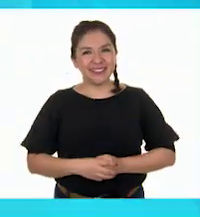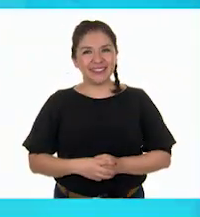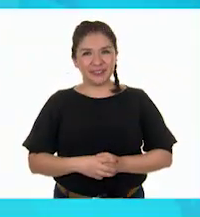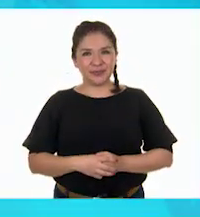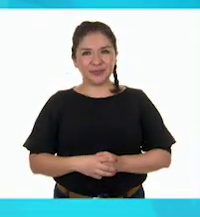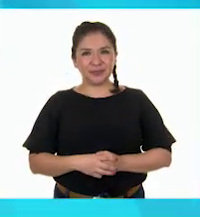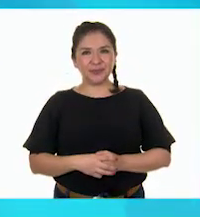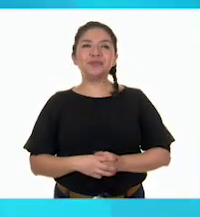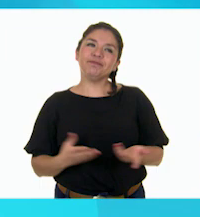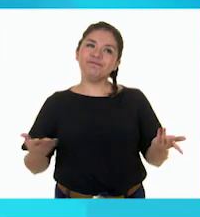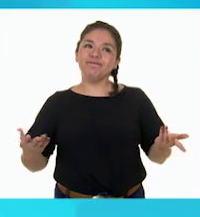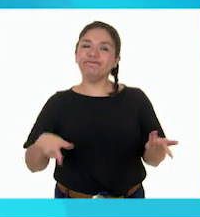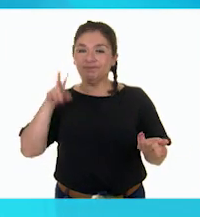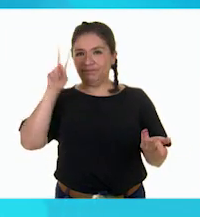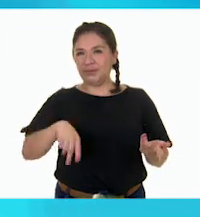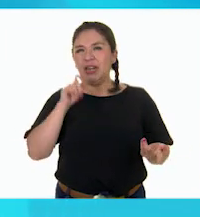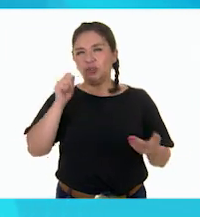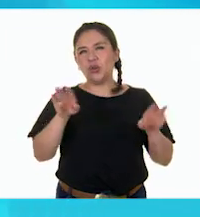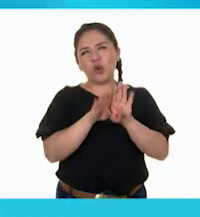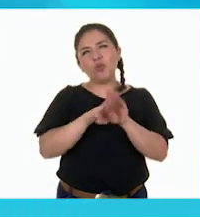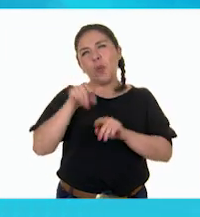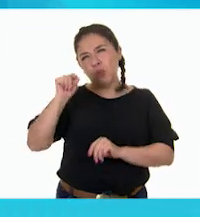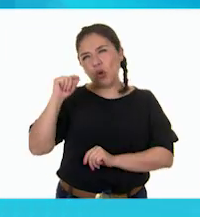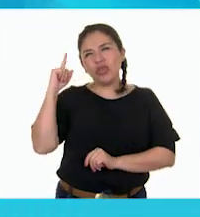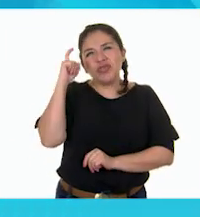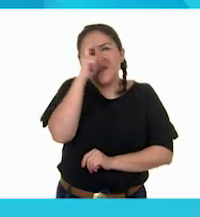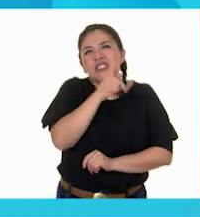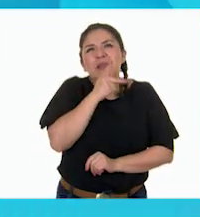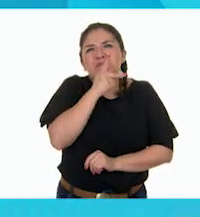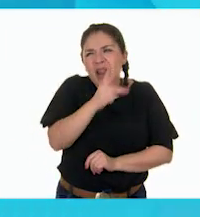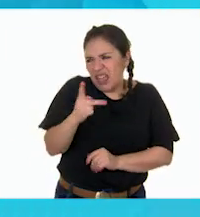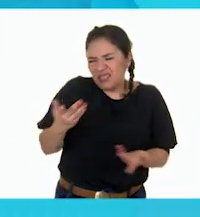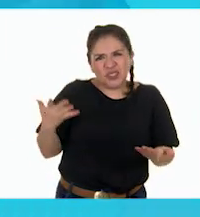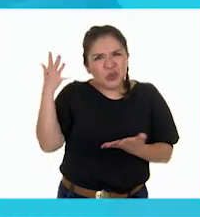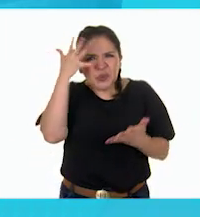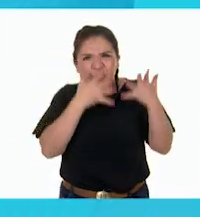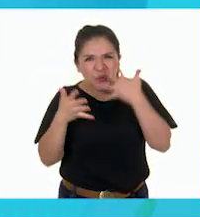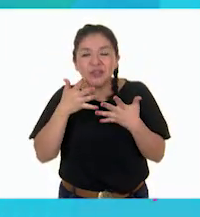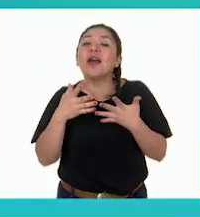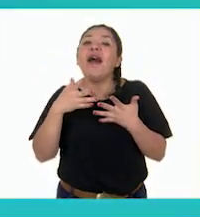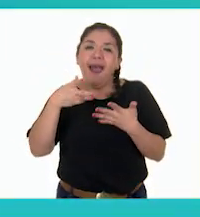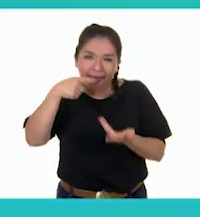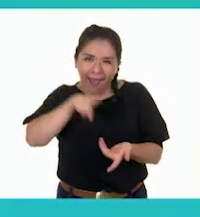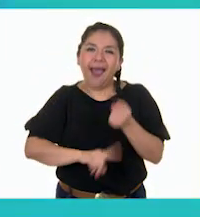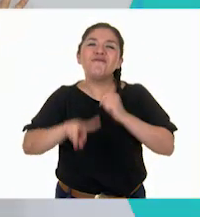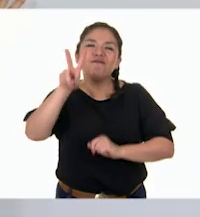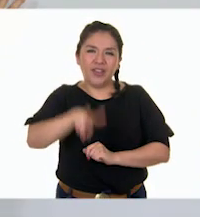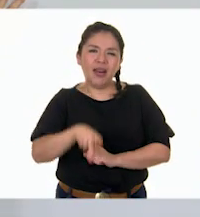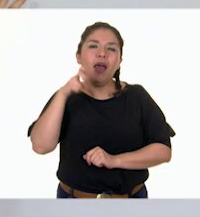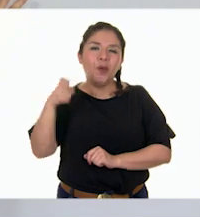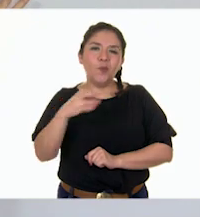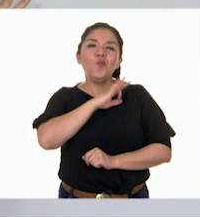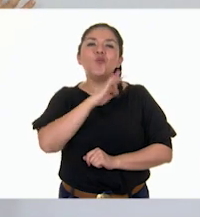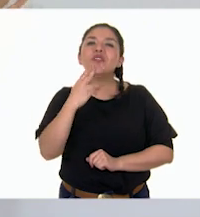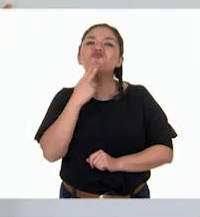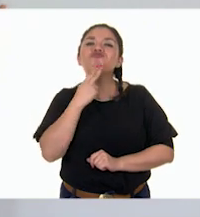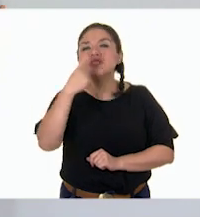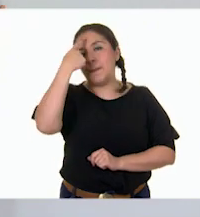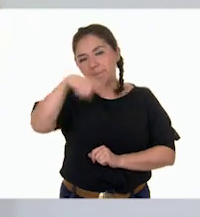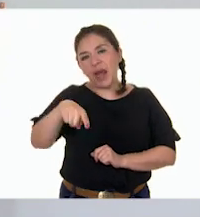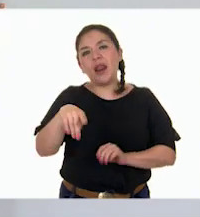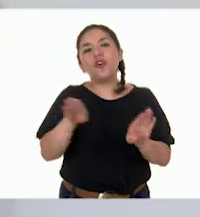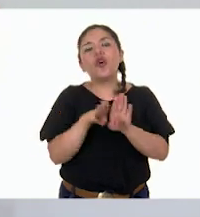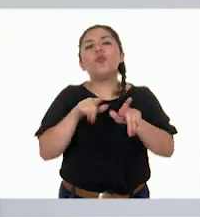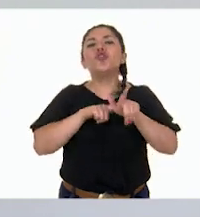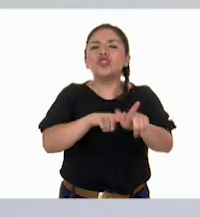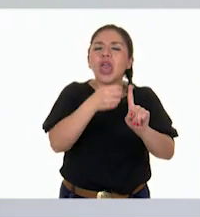Está bien. Es que ese estaba un poco más complejo. Sí. Pero es verdad. Se ya puede utilizar también en algunos momentos para